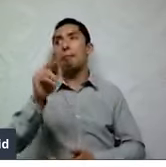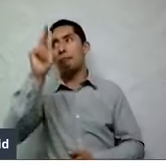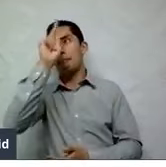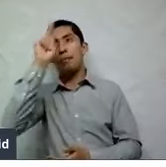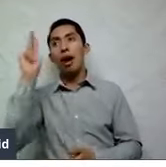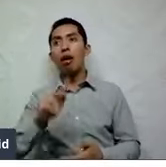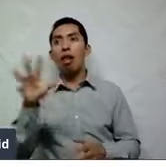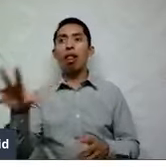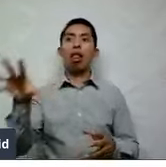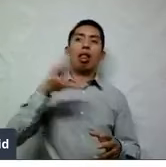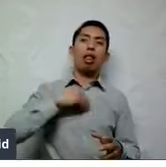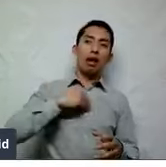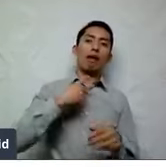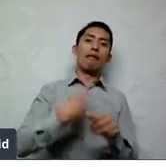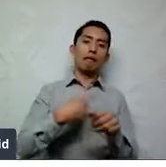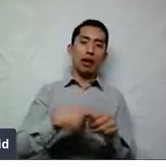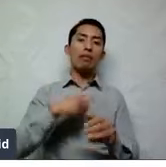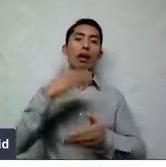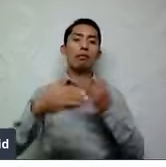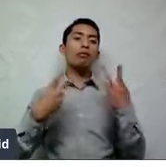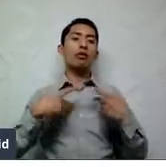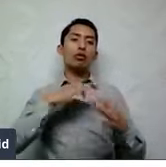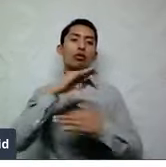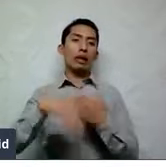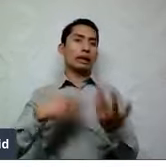mayor deterioro para todos.